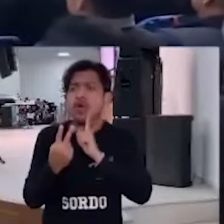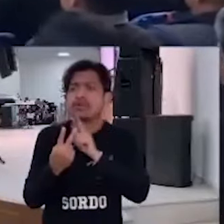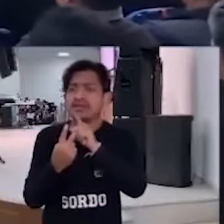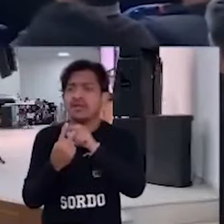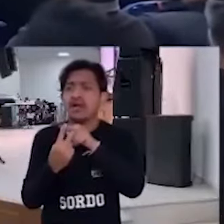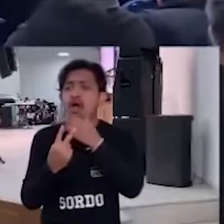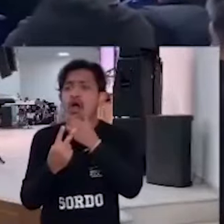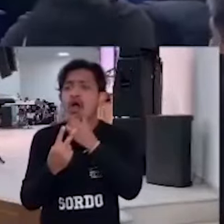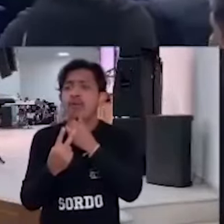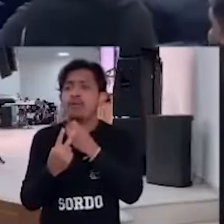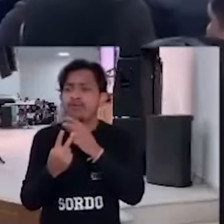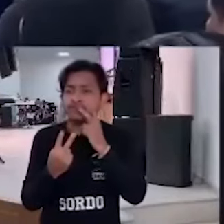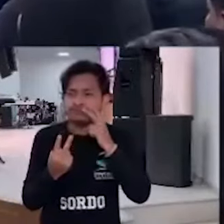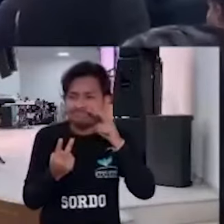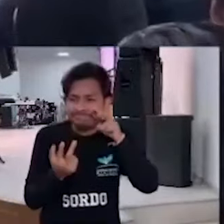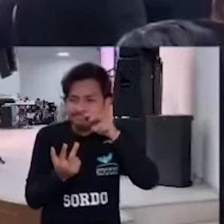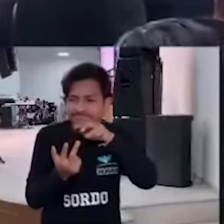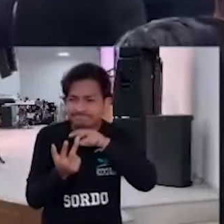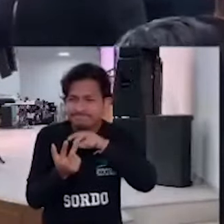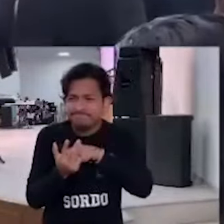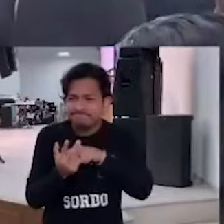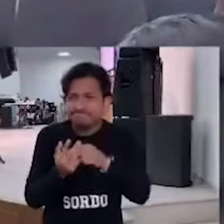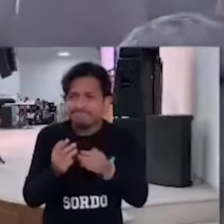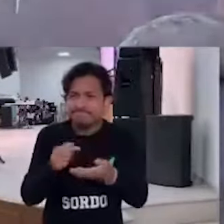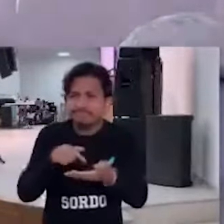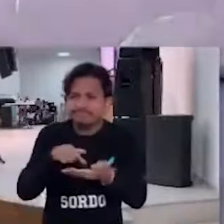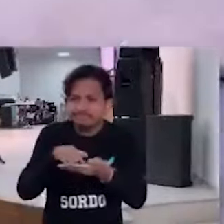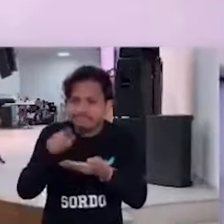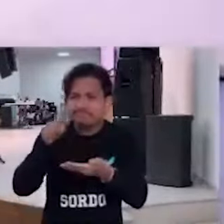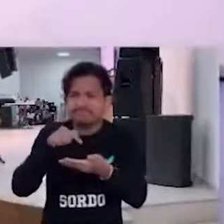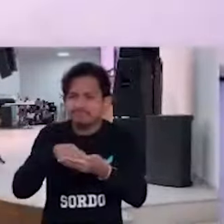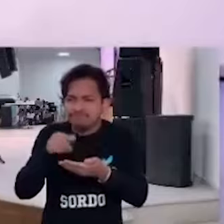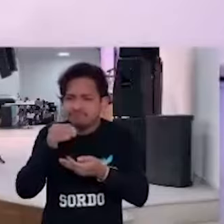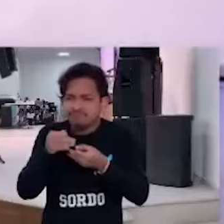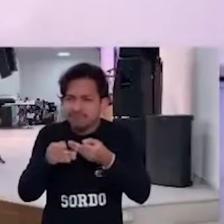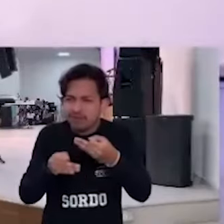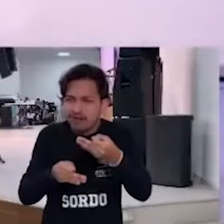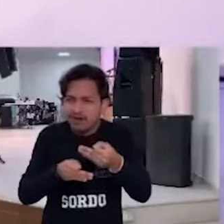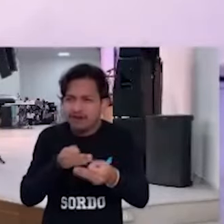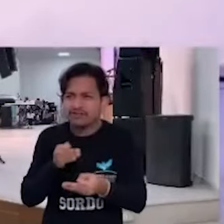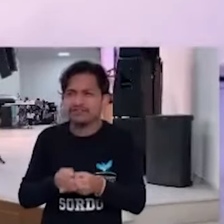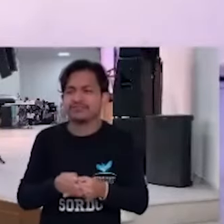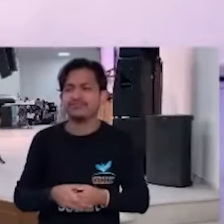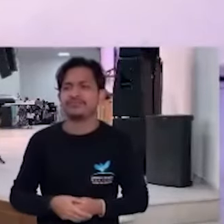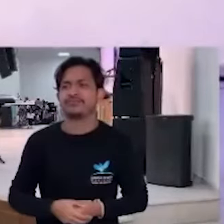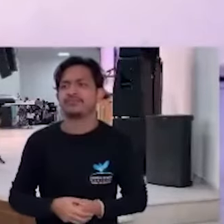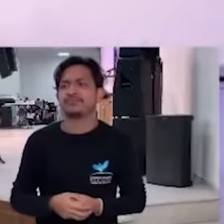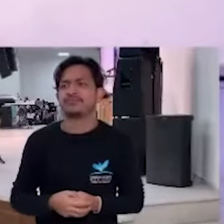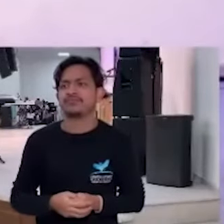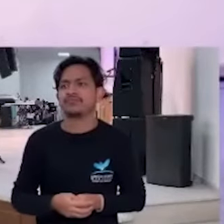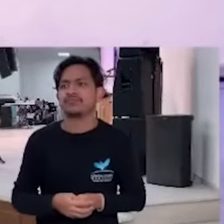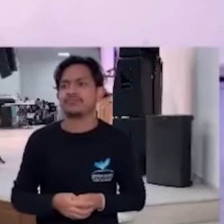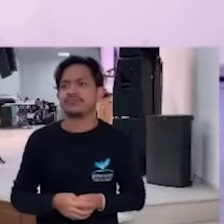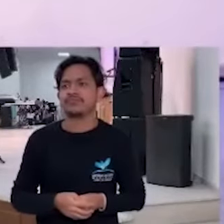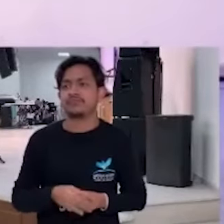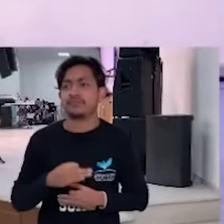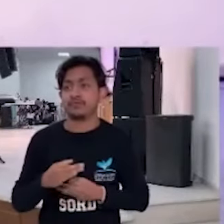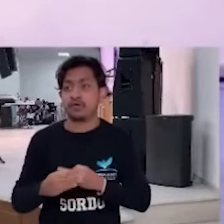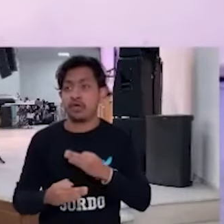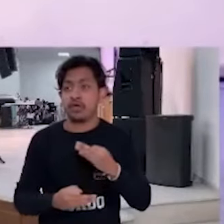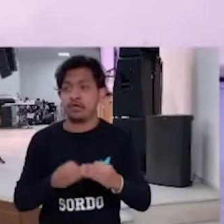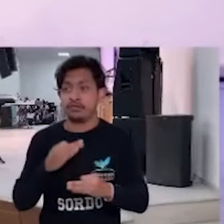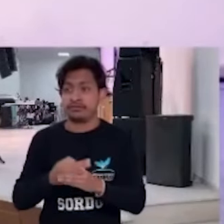las invitaciones que reciben y los dos se van a dar cuenta de las insinuaciones que se les hacen, hasta de